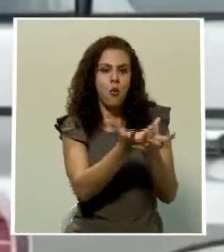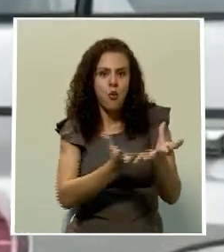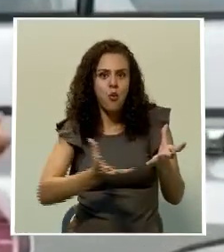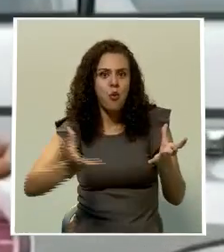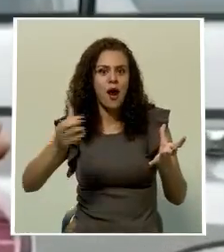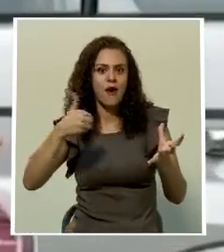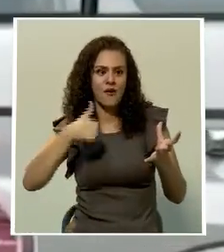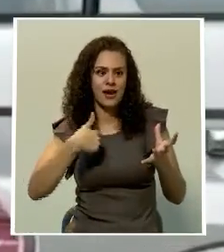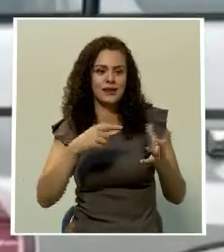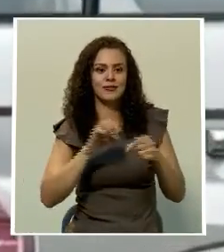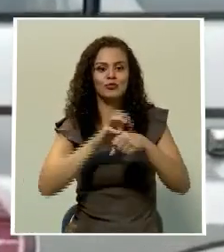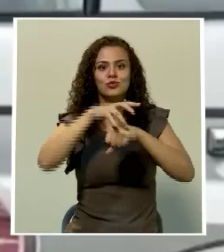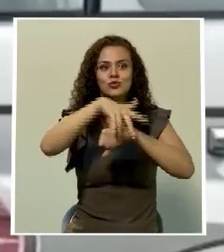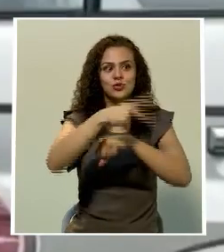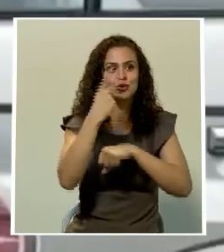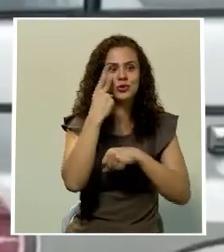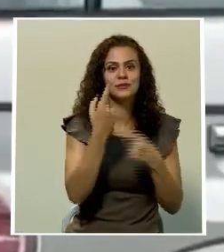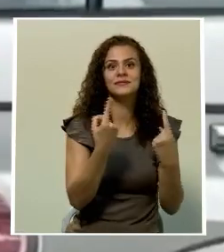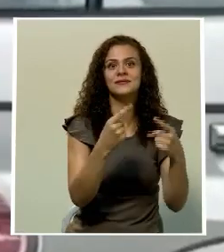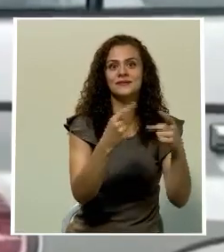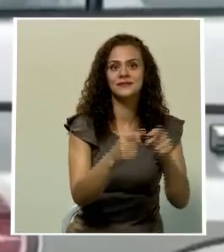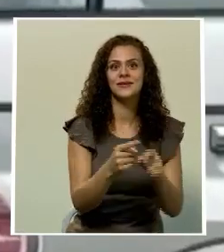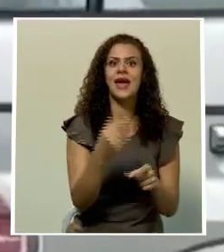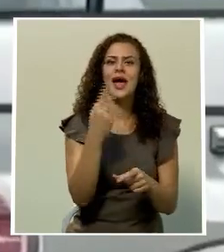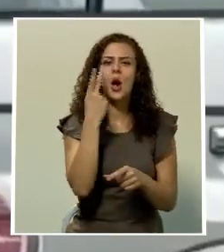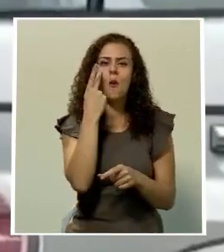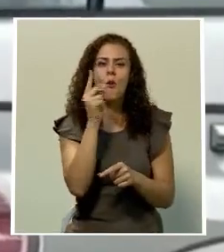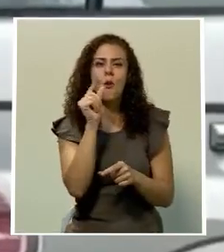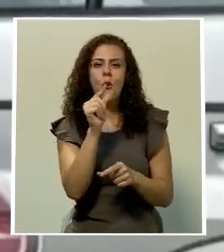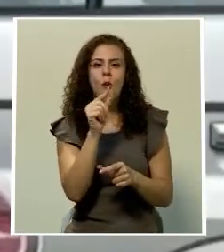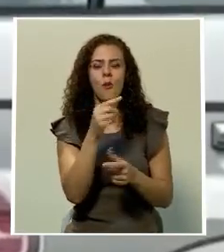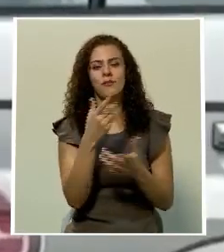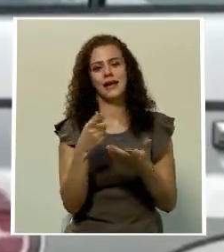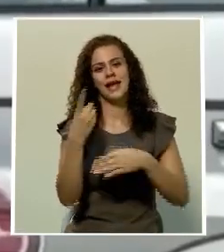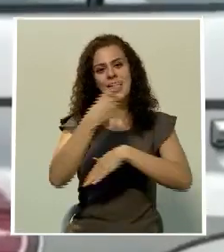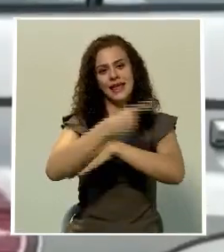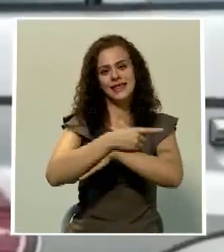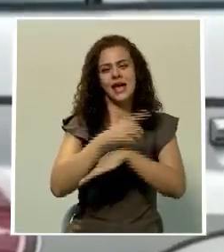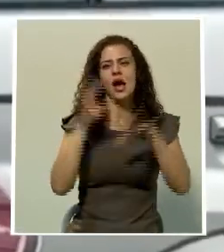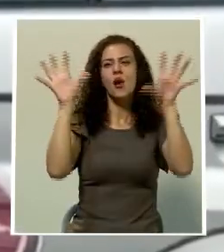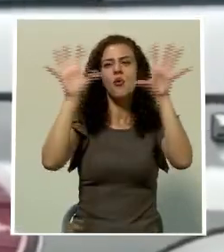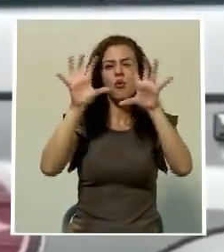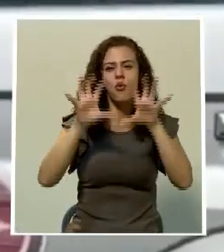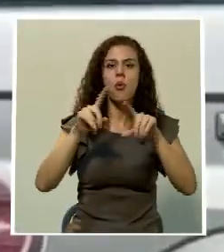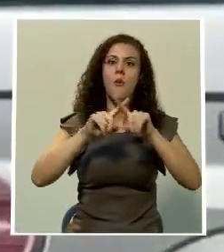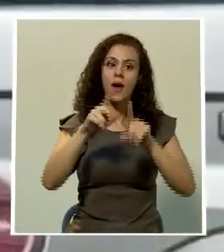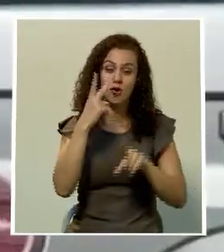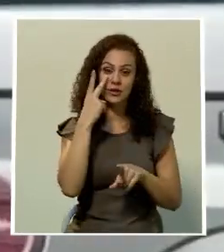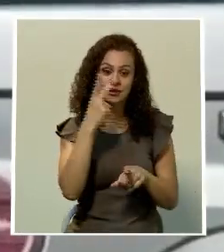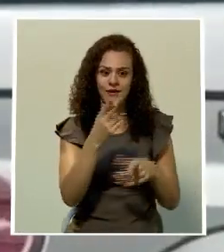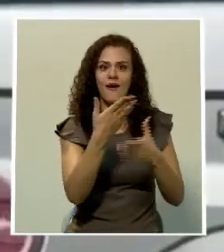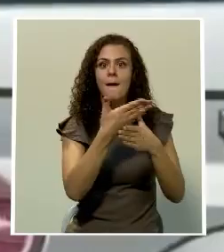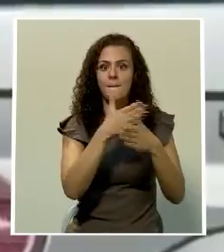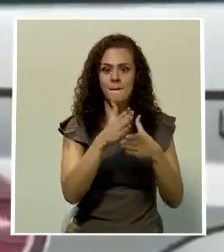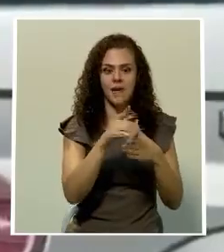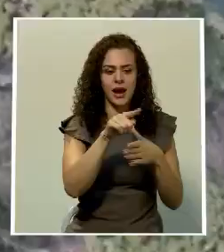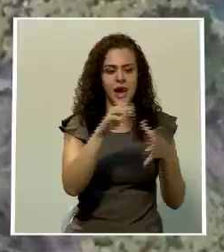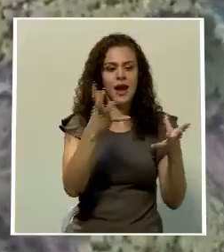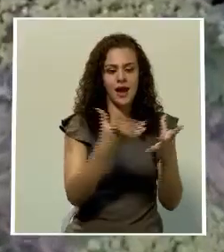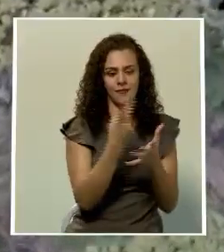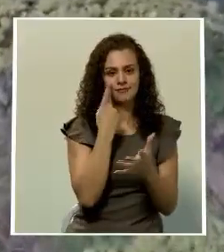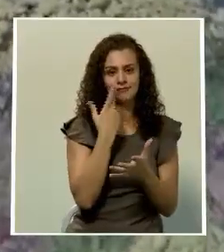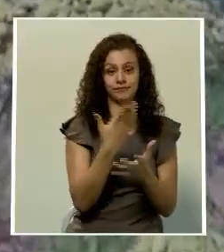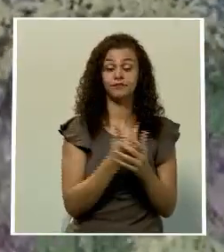dejó el colapso. Entonces básicamente hay un poquito de neblina, porque este día había bastante neblina, pero se ve un hueco